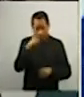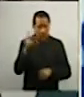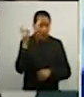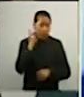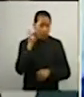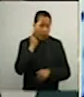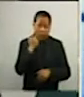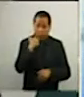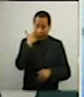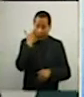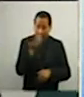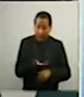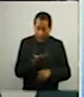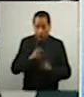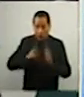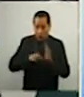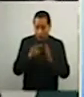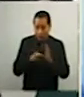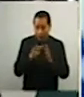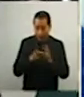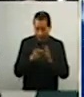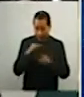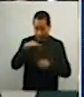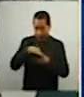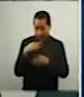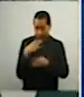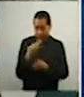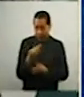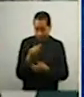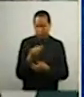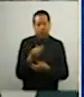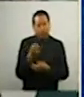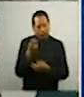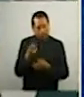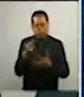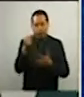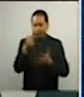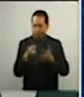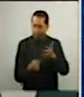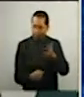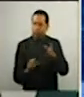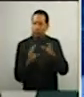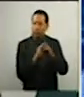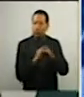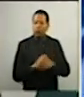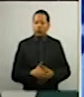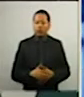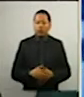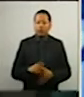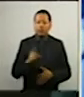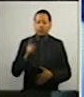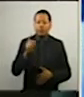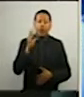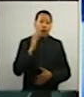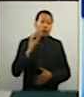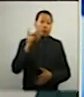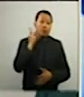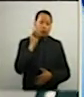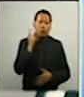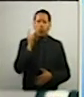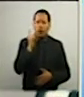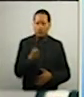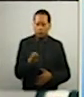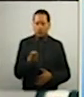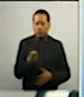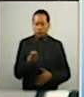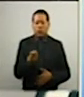estas limitaciones, Pamela. Bueno, me parece que lo que tenemos es que irnos un poco atrás a todo lo